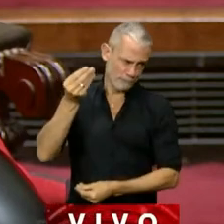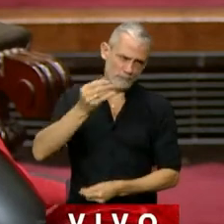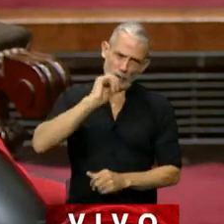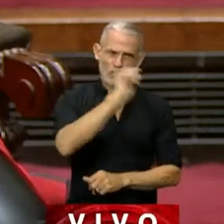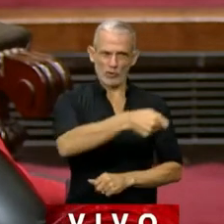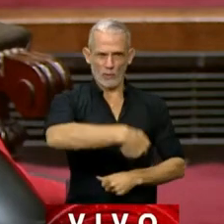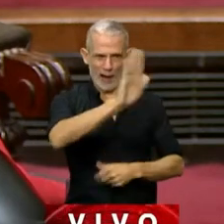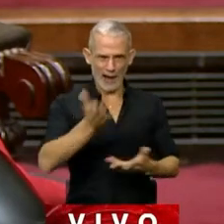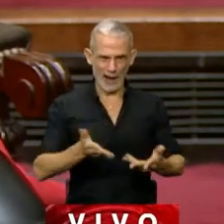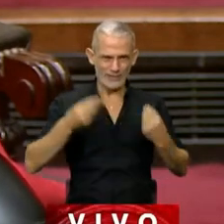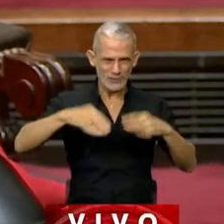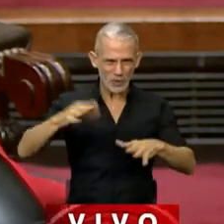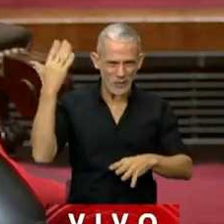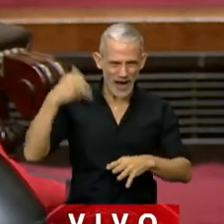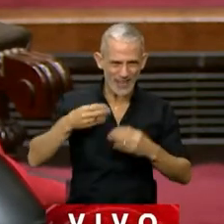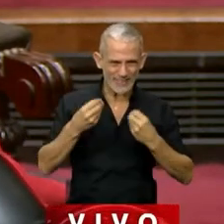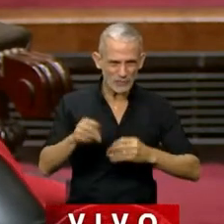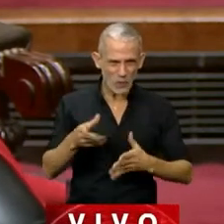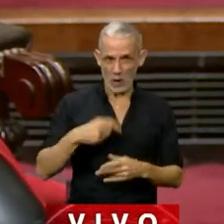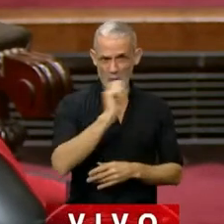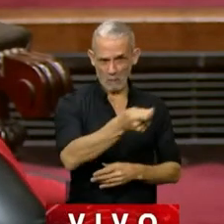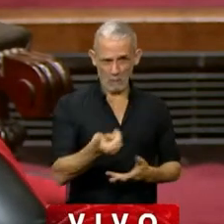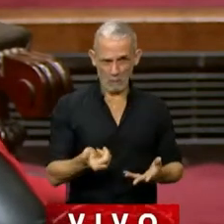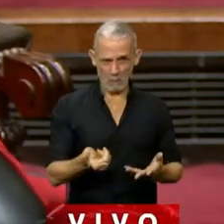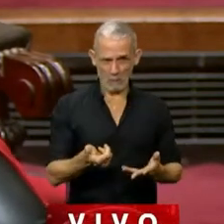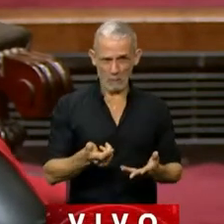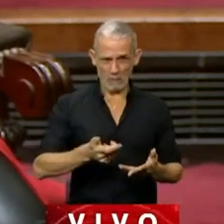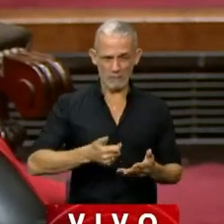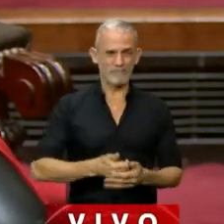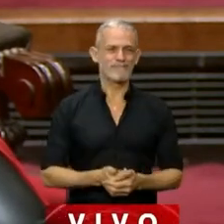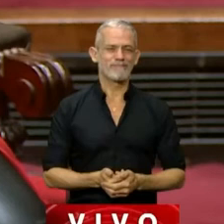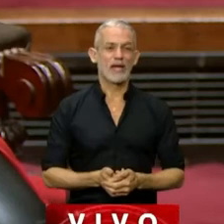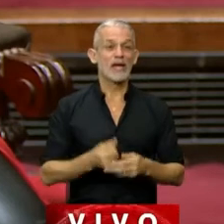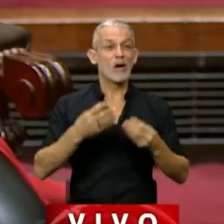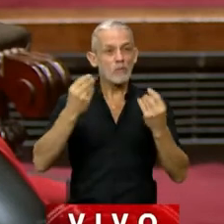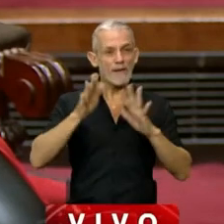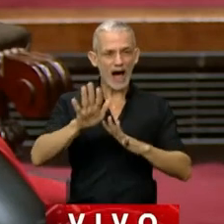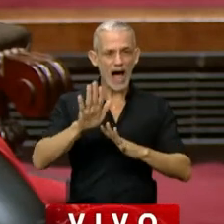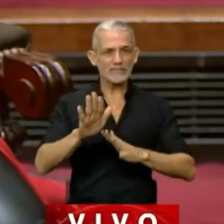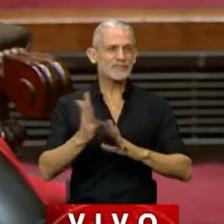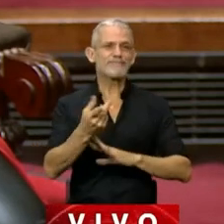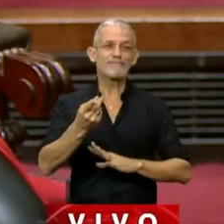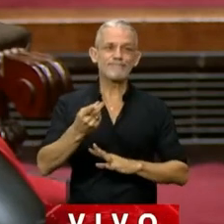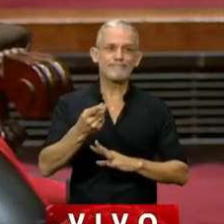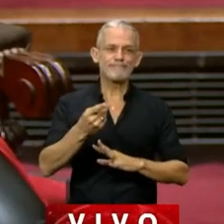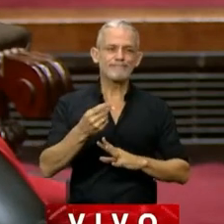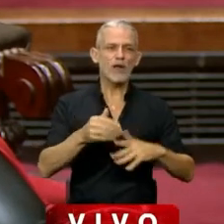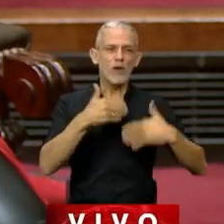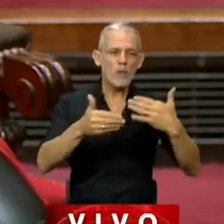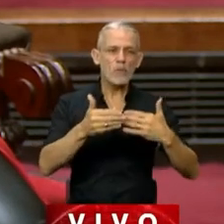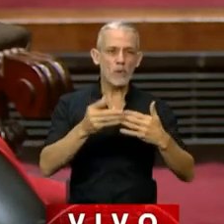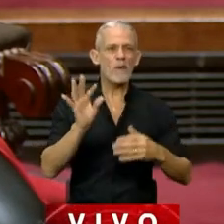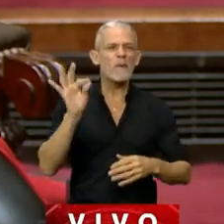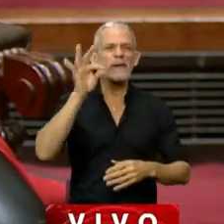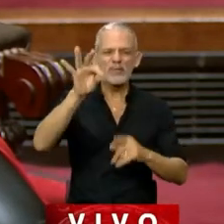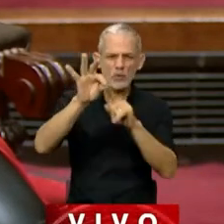vamos y le damos lo que nos sobró muchas veces esos esos procesos son virus